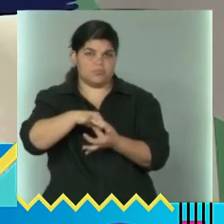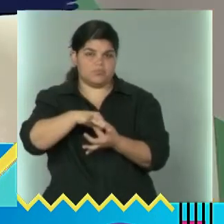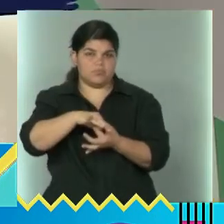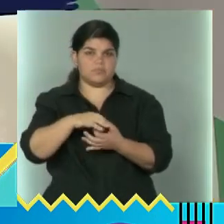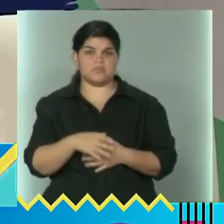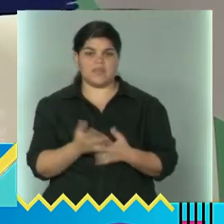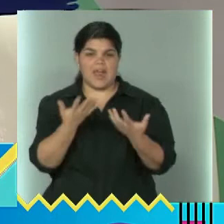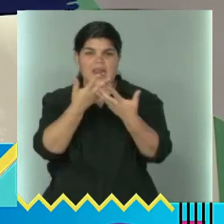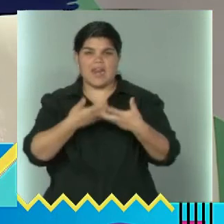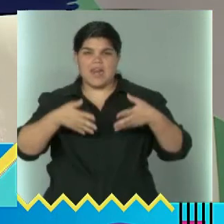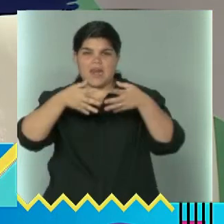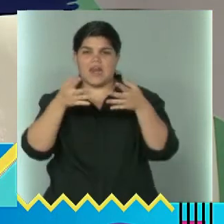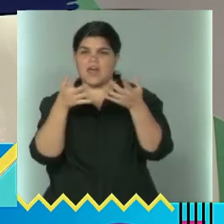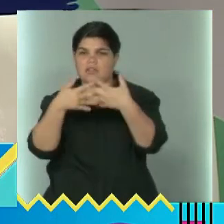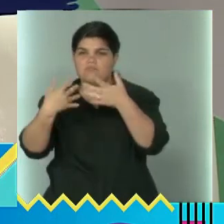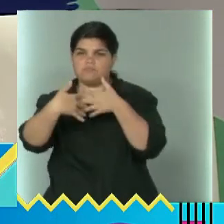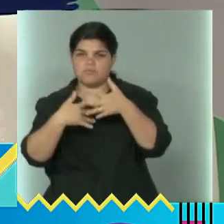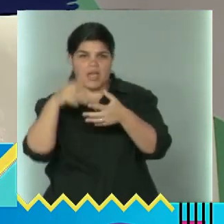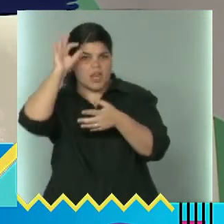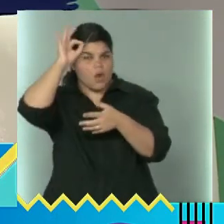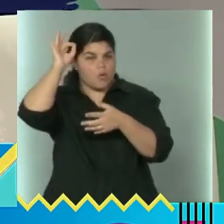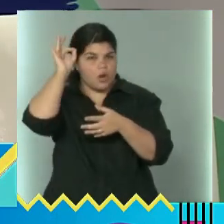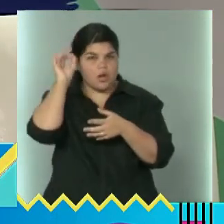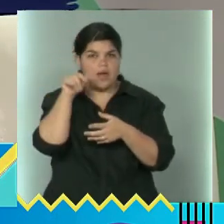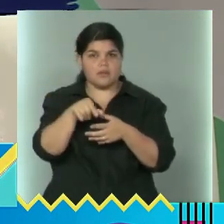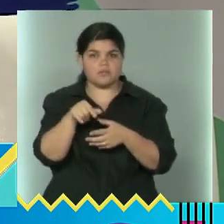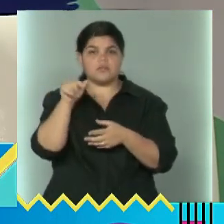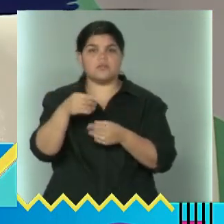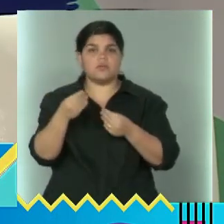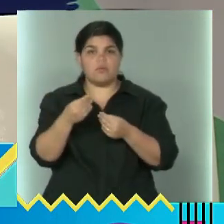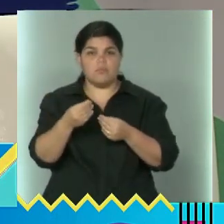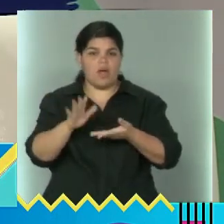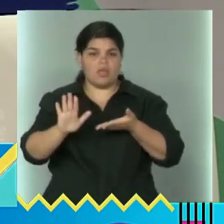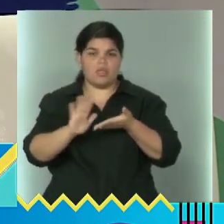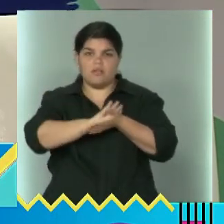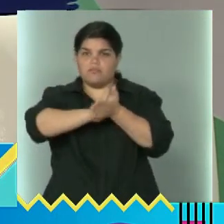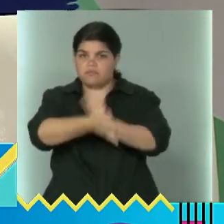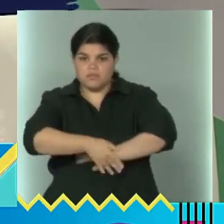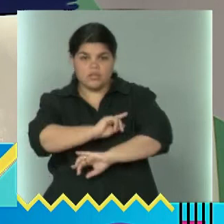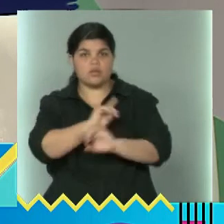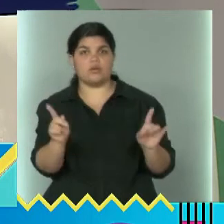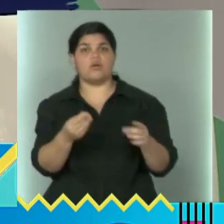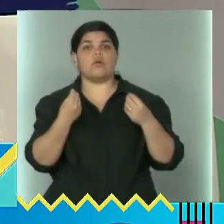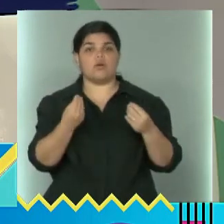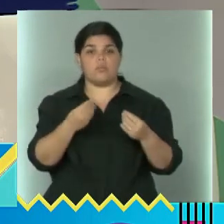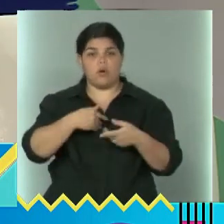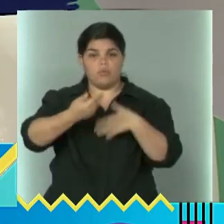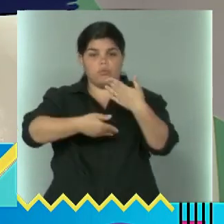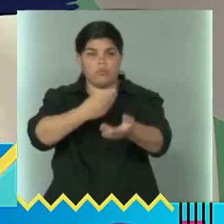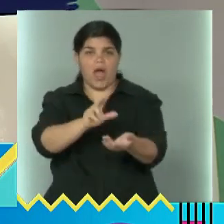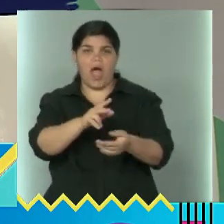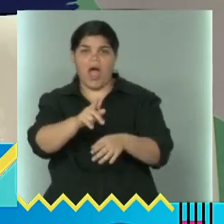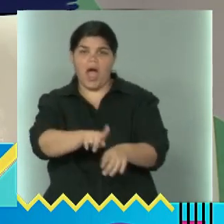red neuronal no se desmonta desmontando la creencia, sino se desmonta cambiando el hábito,